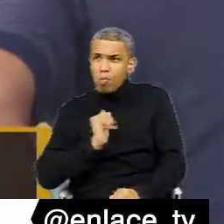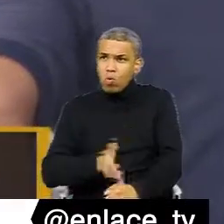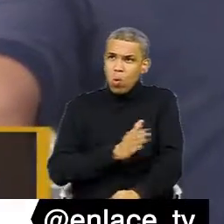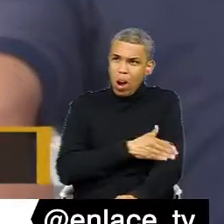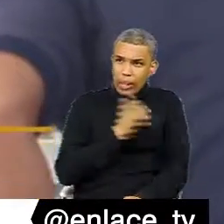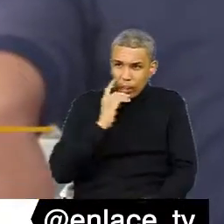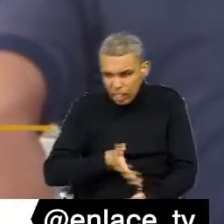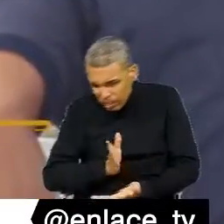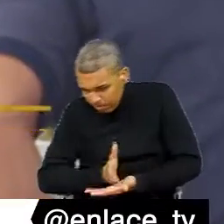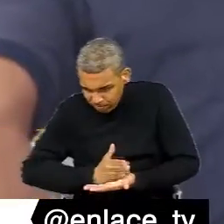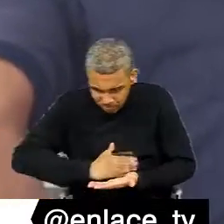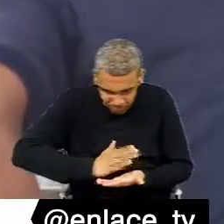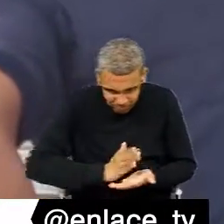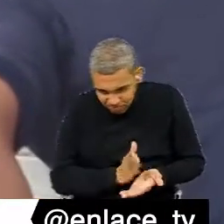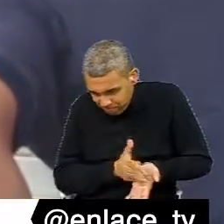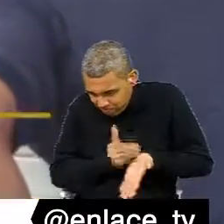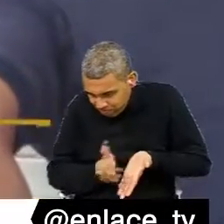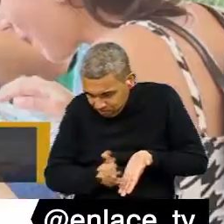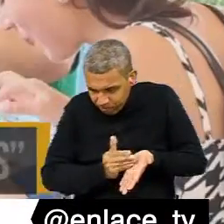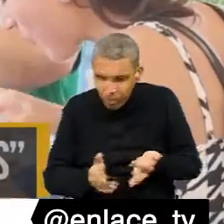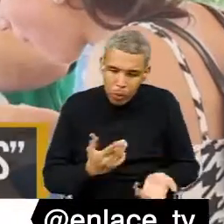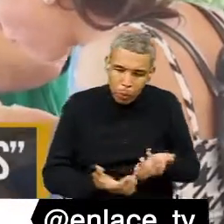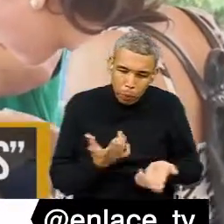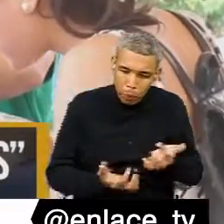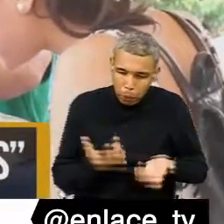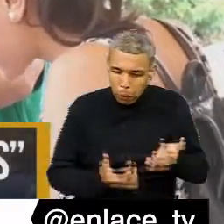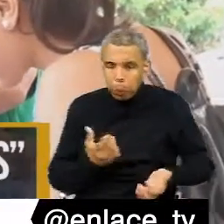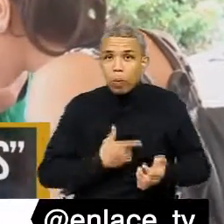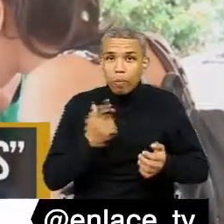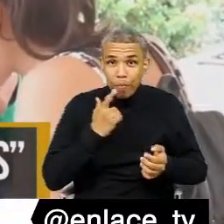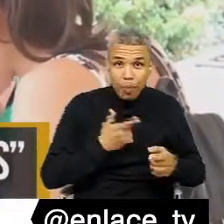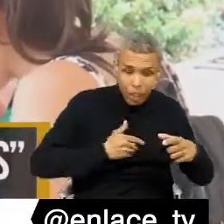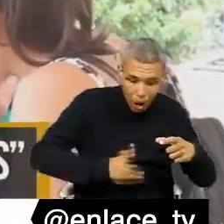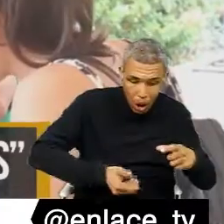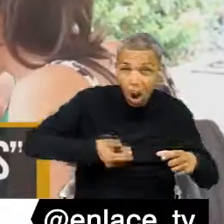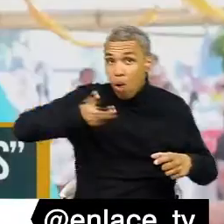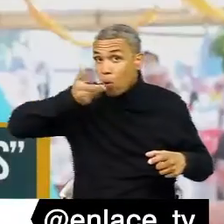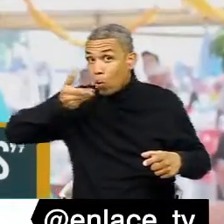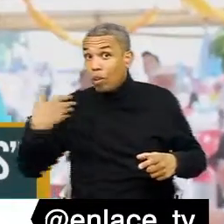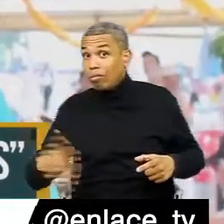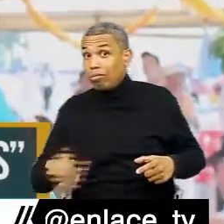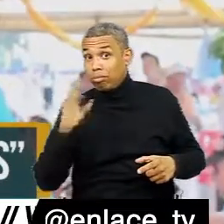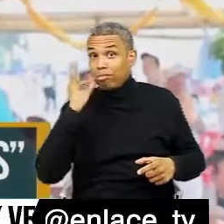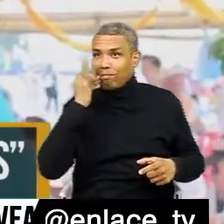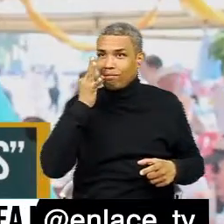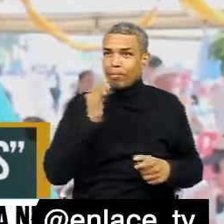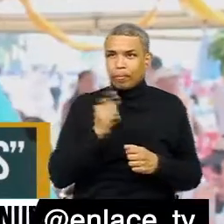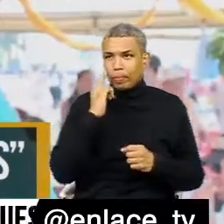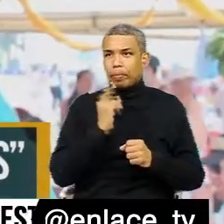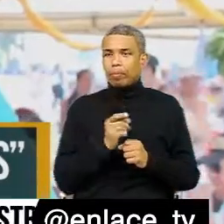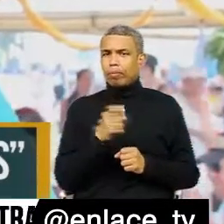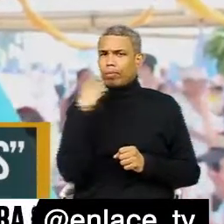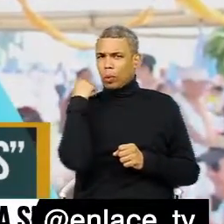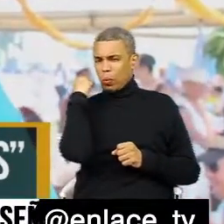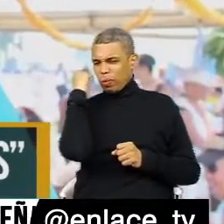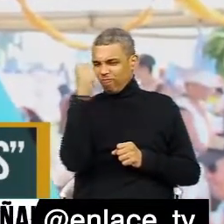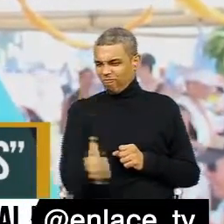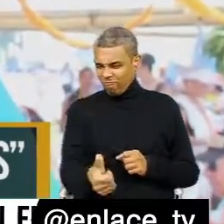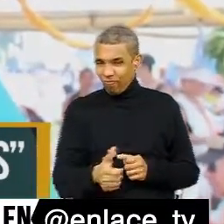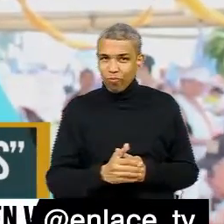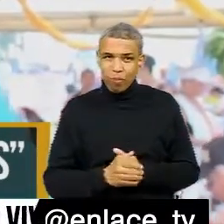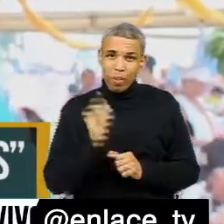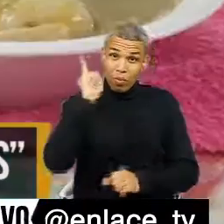tradicionales Sancocho Levanta Muertos, un concurso que pone a prueba la sazón de las barranqueñas. Espectacular este evento que